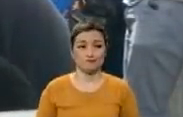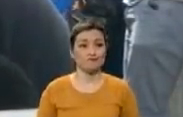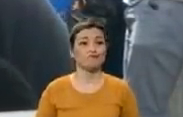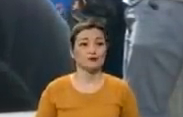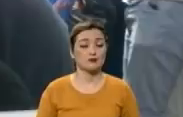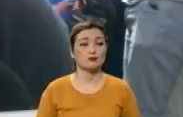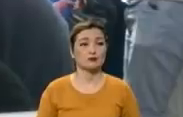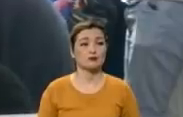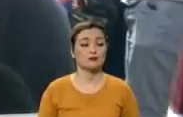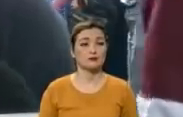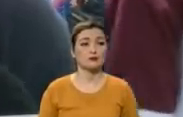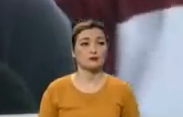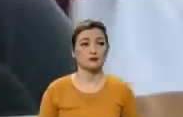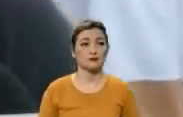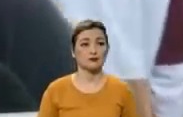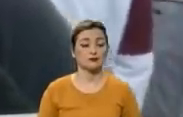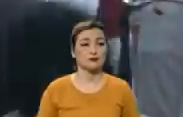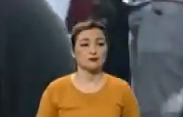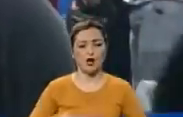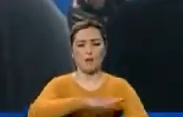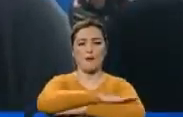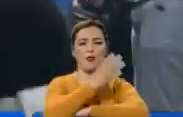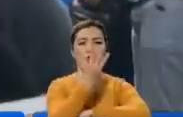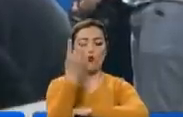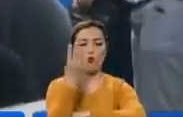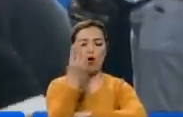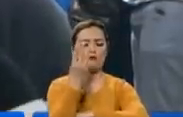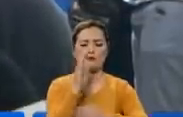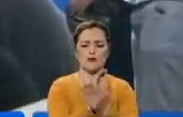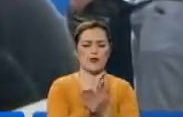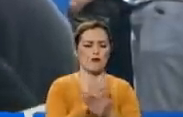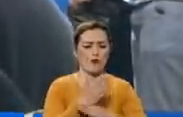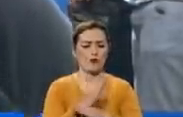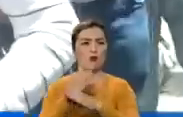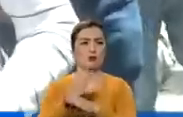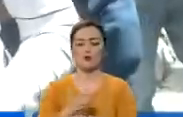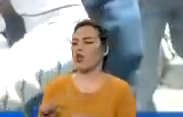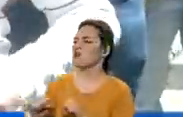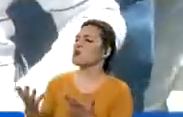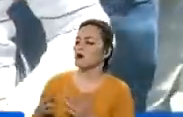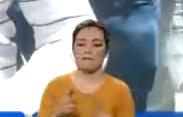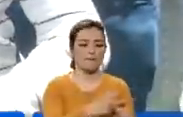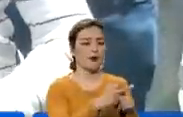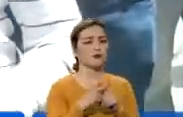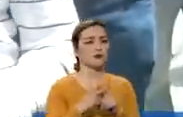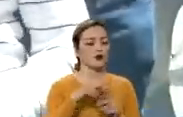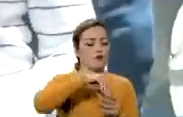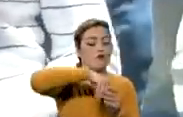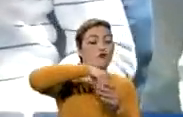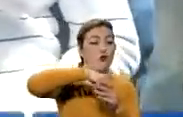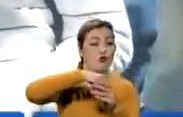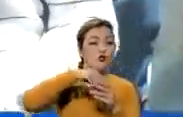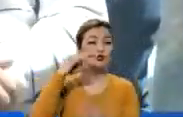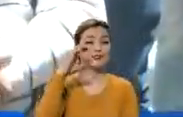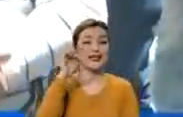hay argumento para que se viva bloqueándose la página cada rato. ¿Qué trámite iba a hacer usted? Quiero hacer un préstamo. De sacar los fondos de cesantía, porque ahí